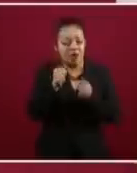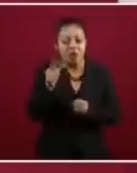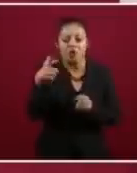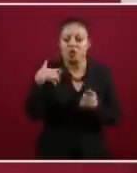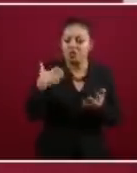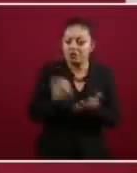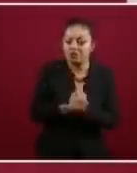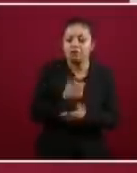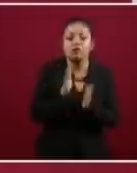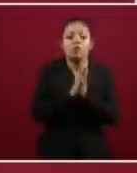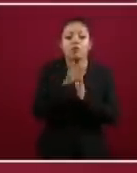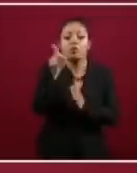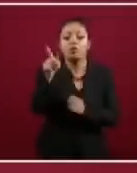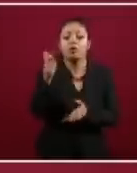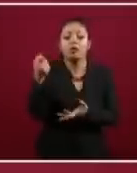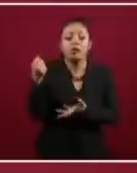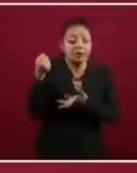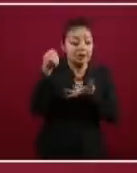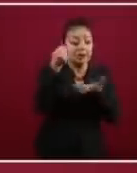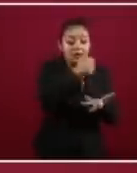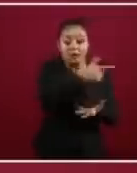no nos vaya a mandar el dinero